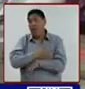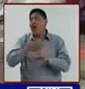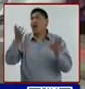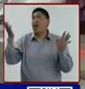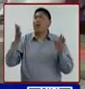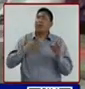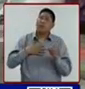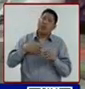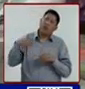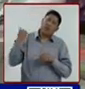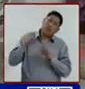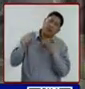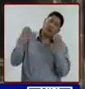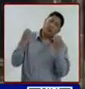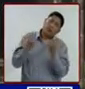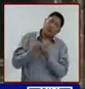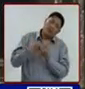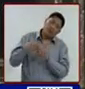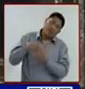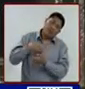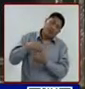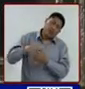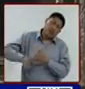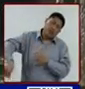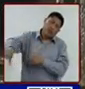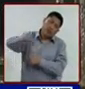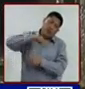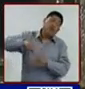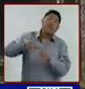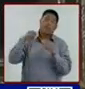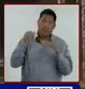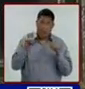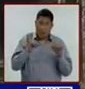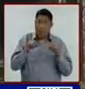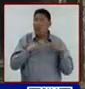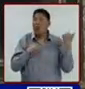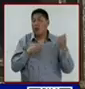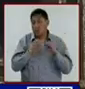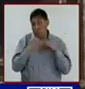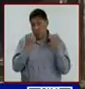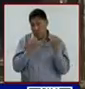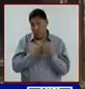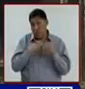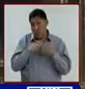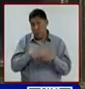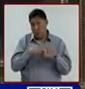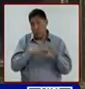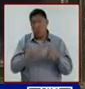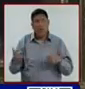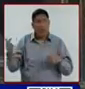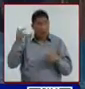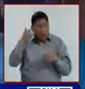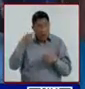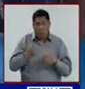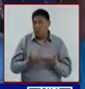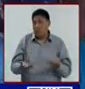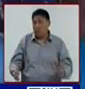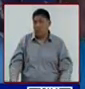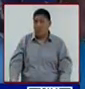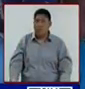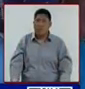que me he traído a traer de otras organizaciones gente, porque de manera simultánea las otras organizaciones van a estar marchando del Alto, van a estar